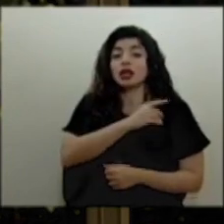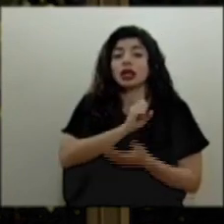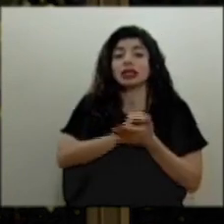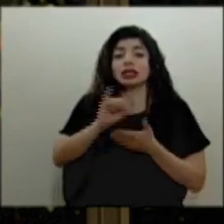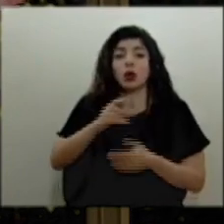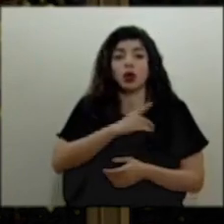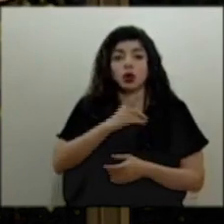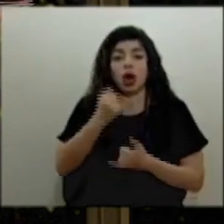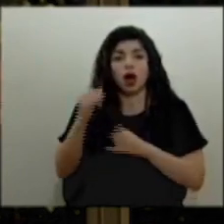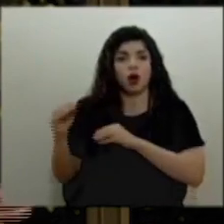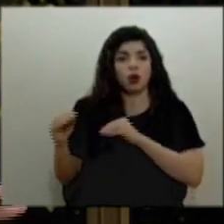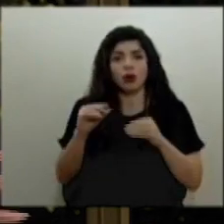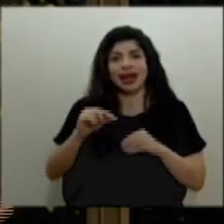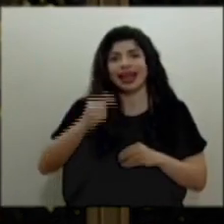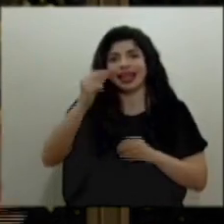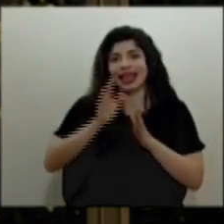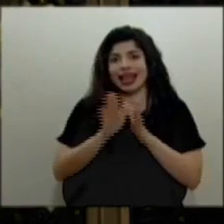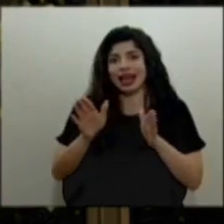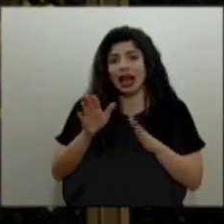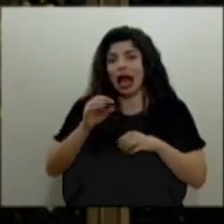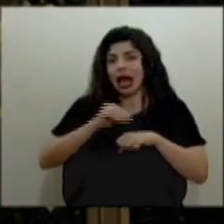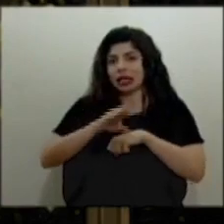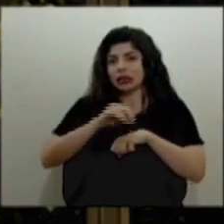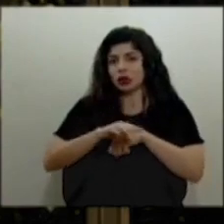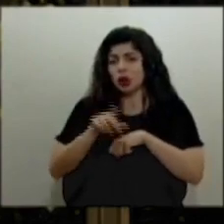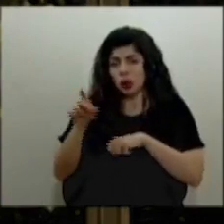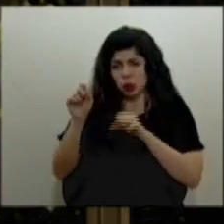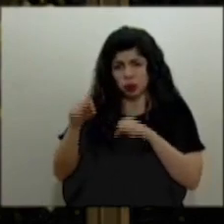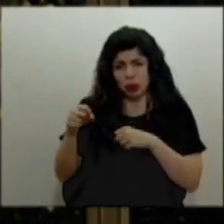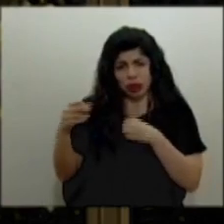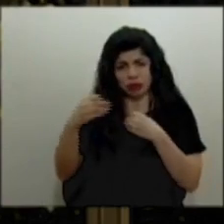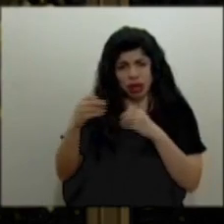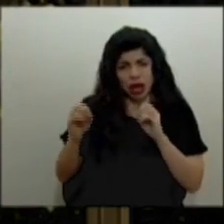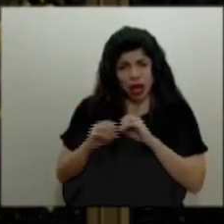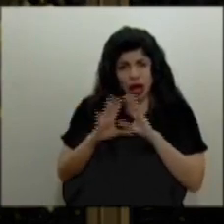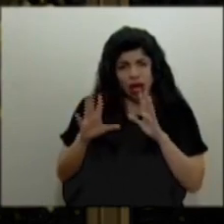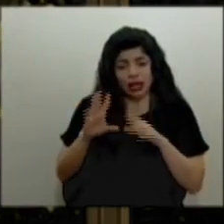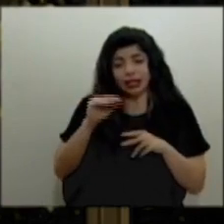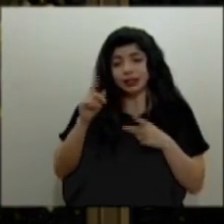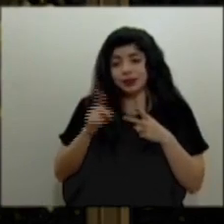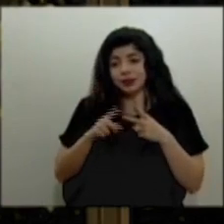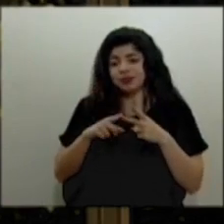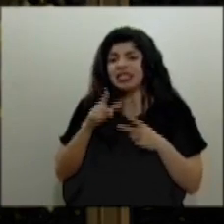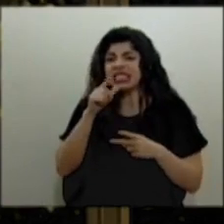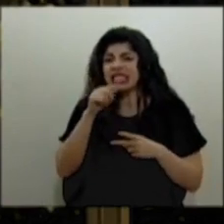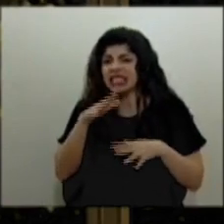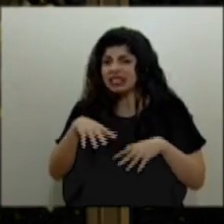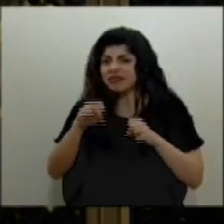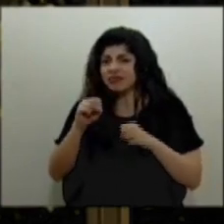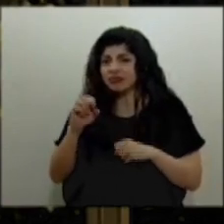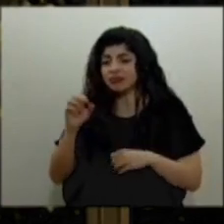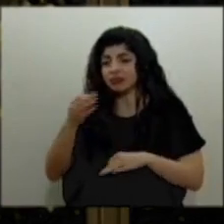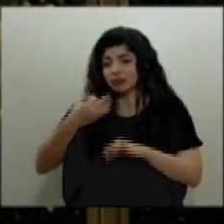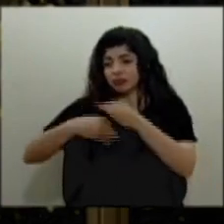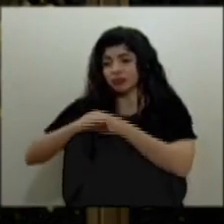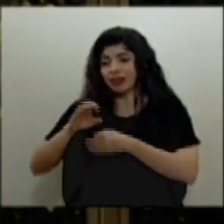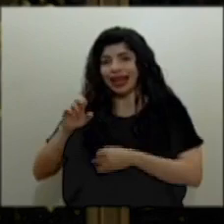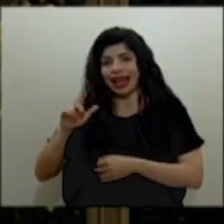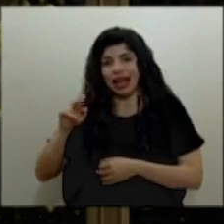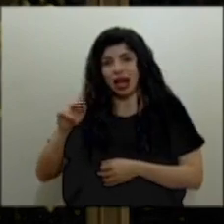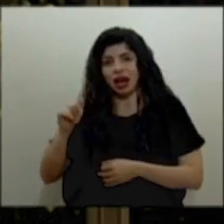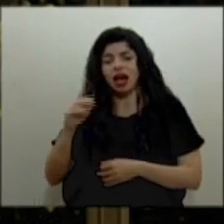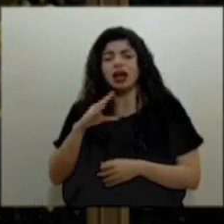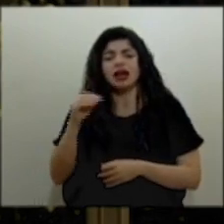a la Gerencia General como asesora, ¿es así? Nada más para que usted no lo aclare. ¿Y quién queda en lugar de doña Ileana Balmaceda y cuáles son